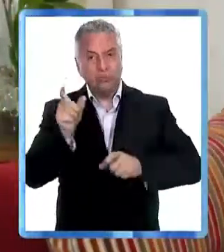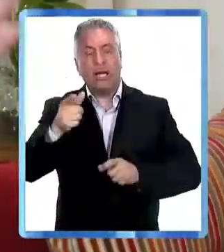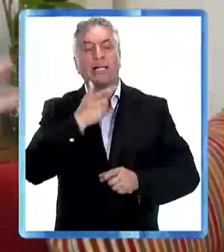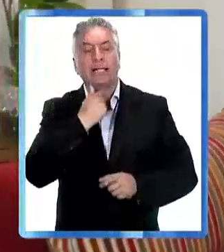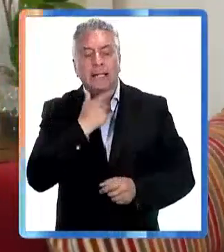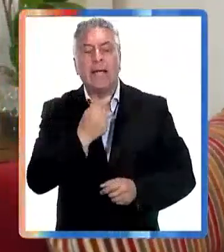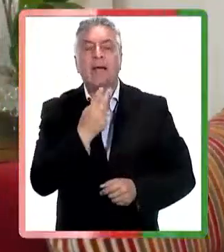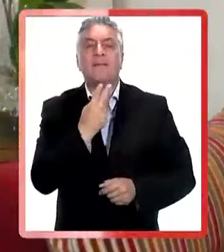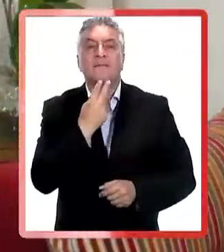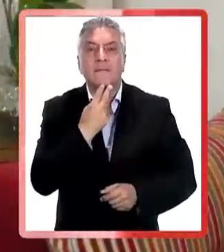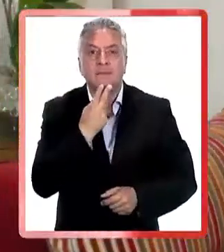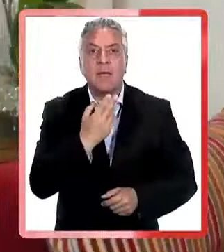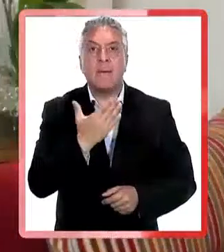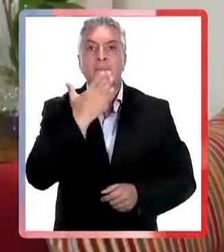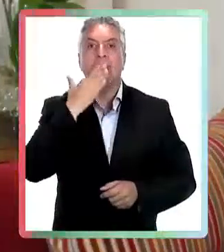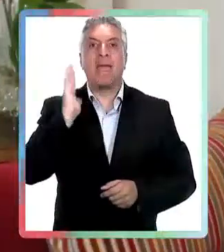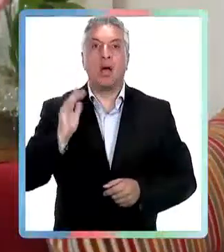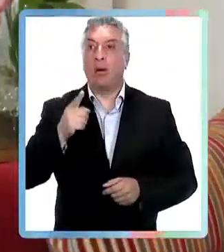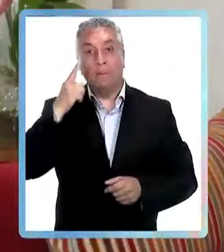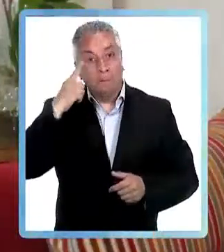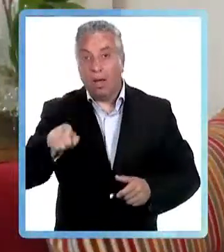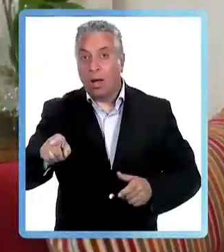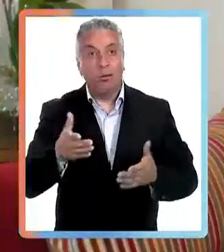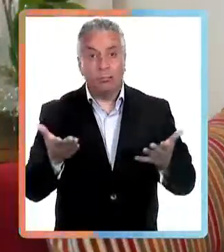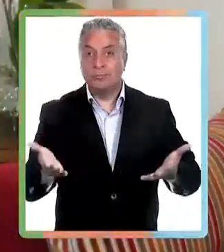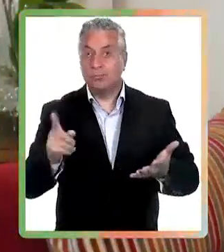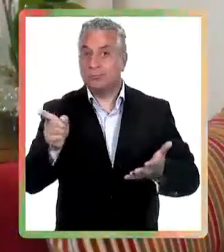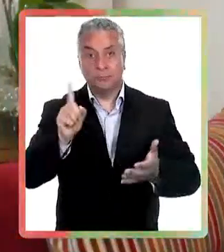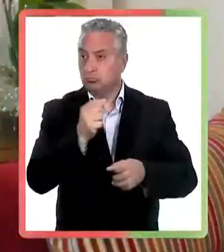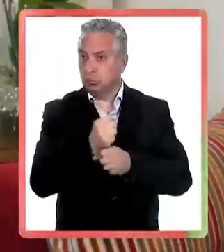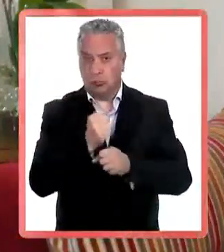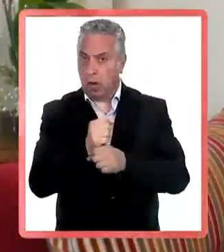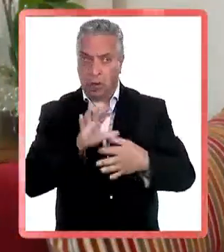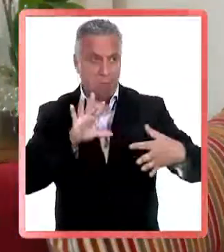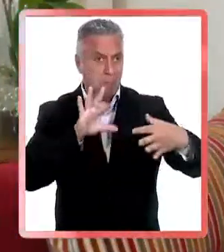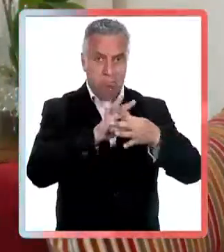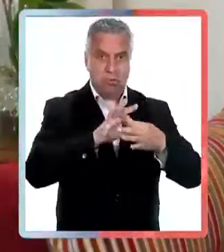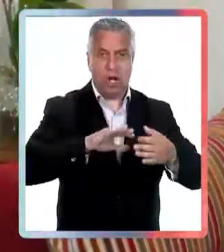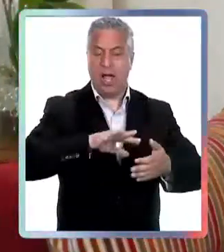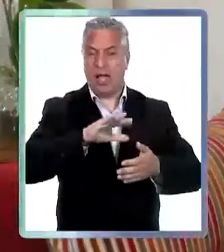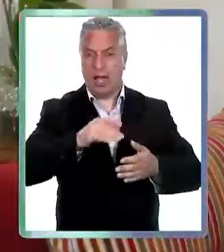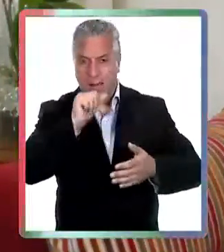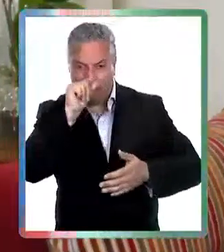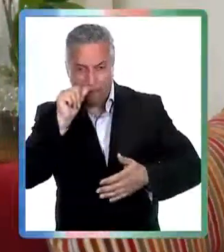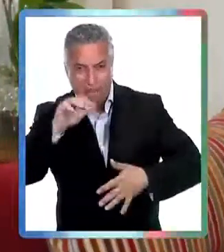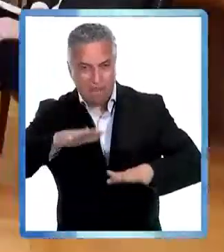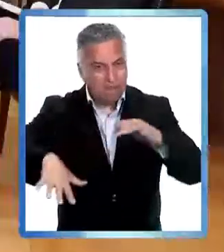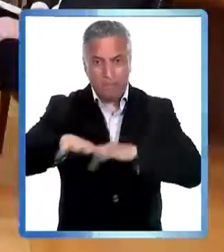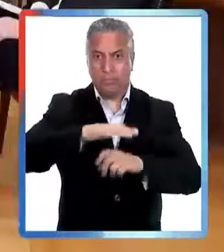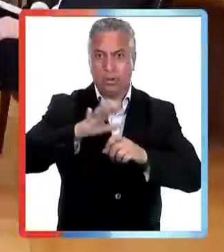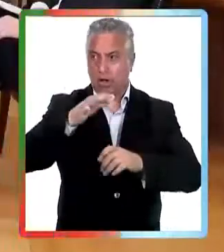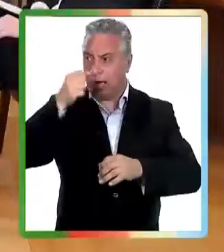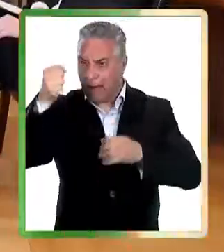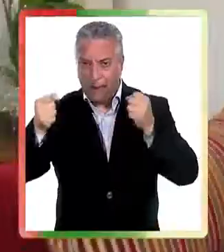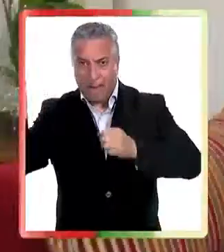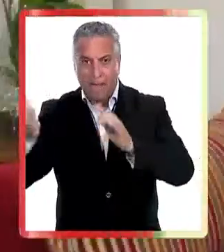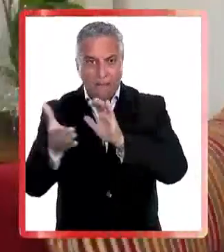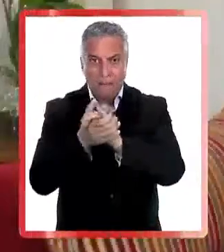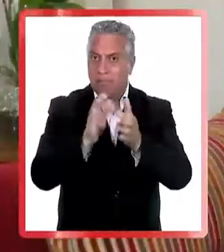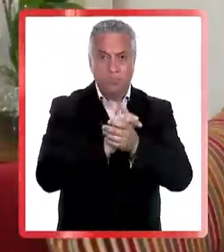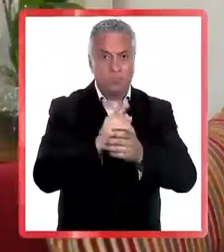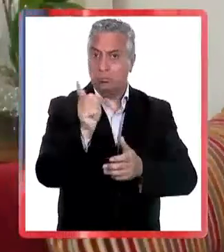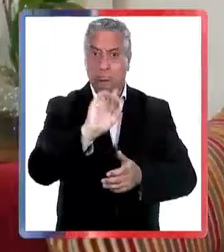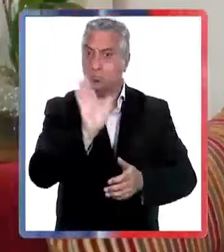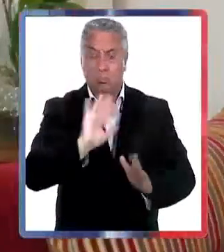que no está trabajando ni con el narcotráfico, ni con el crimen organizado, y que son personas